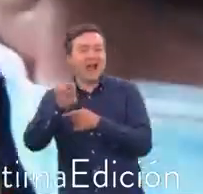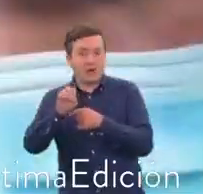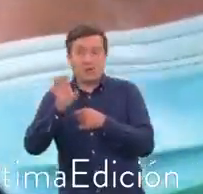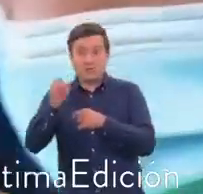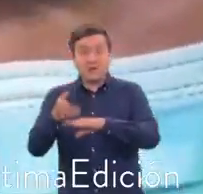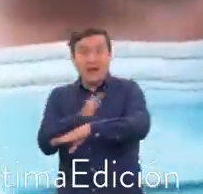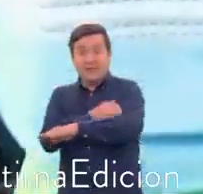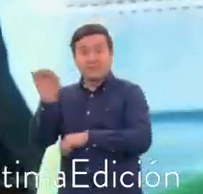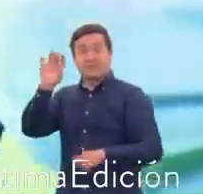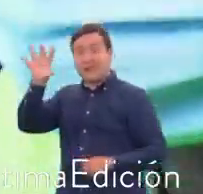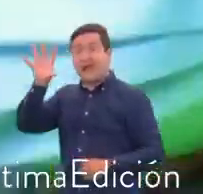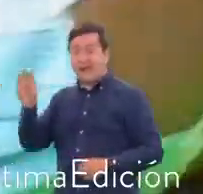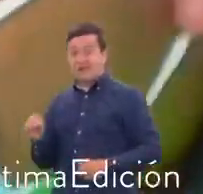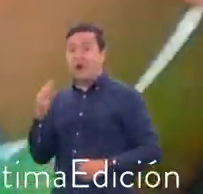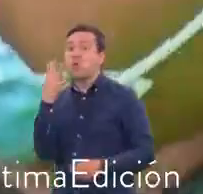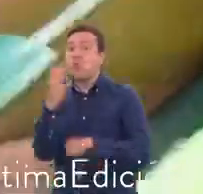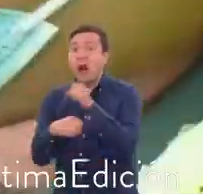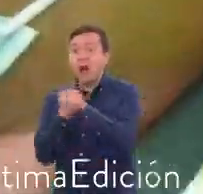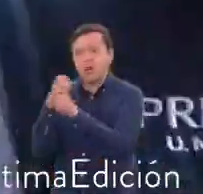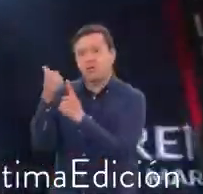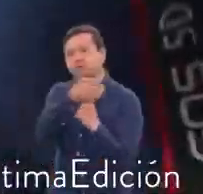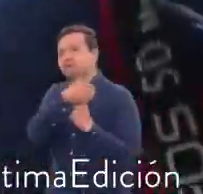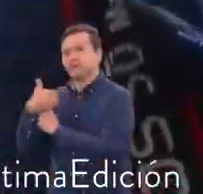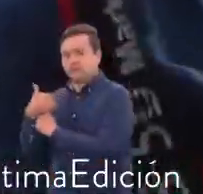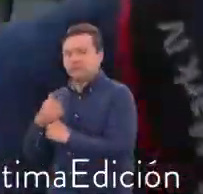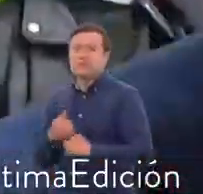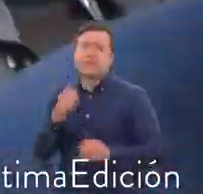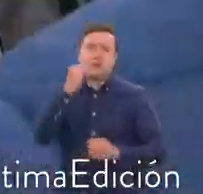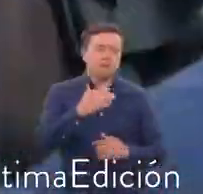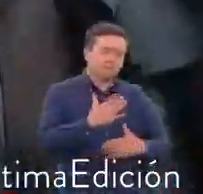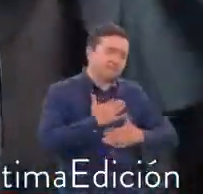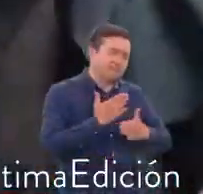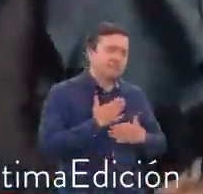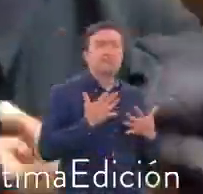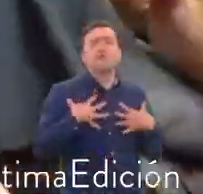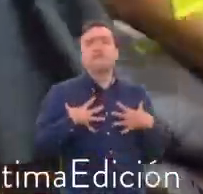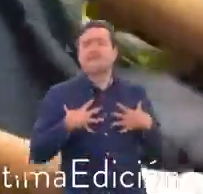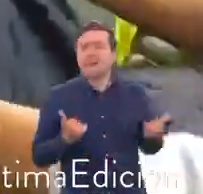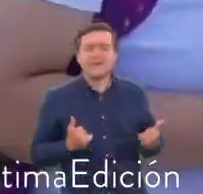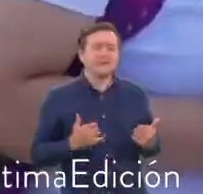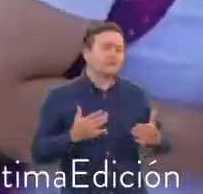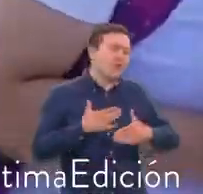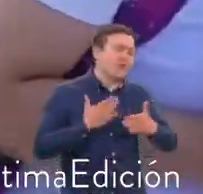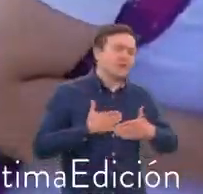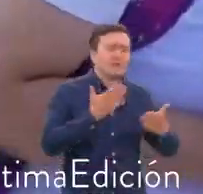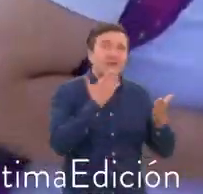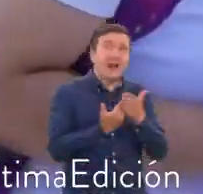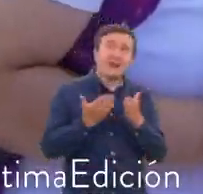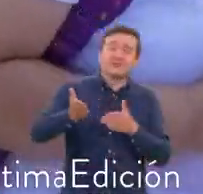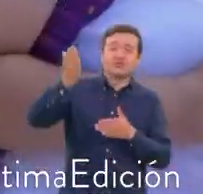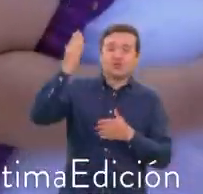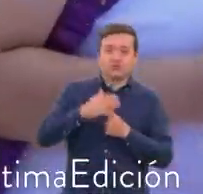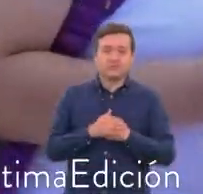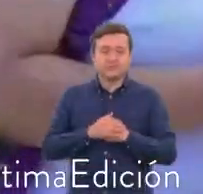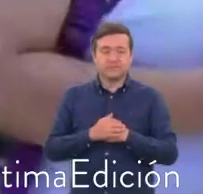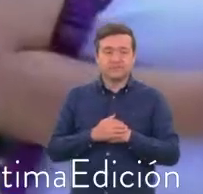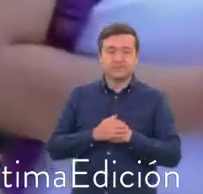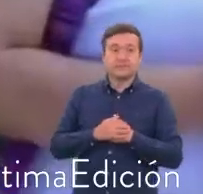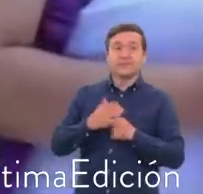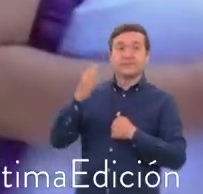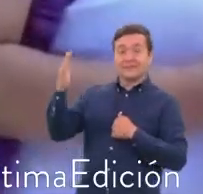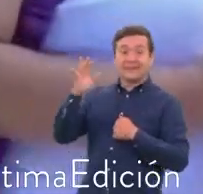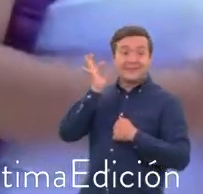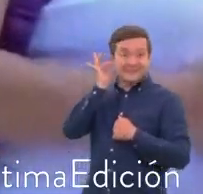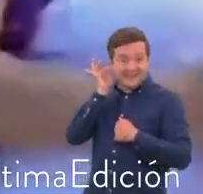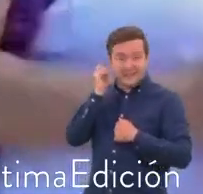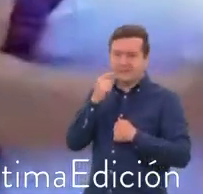Muy feliz, muy contenta, gracias. Yo le agradezco a Dios por todo esto. Es una alegría muy grande y